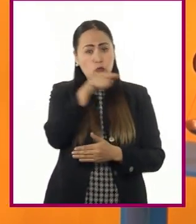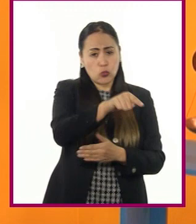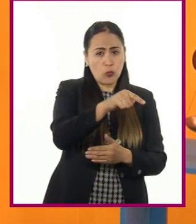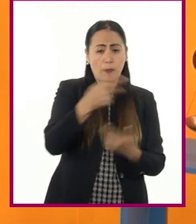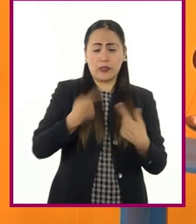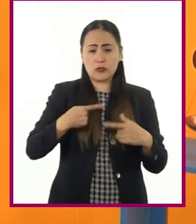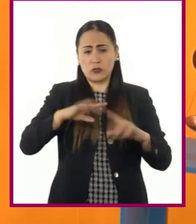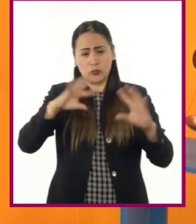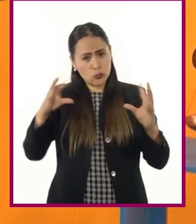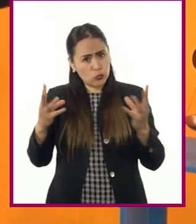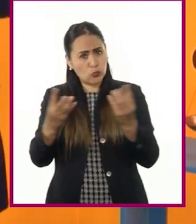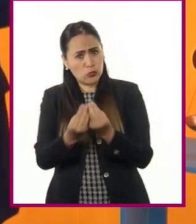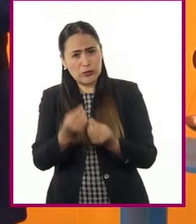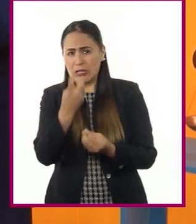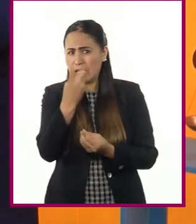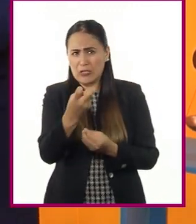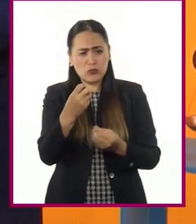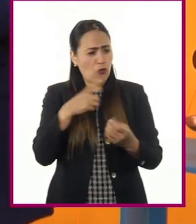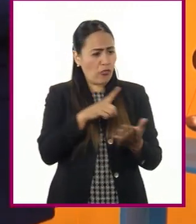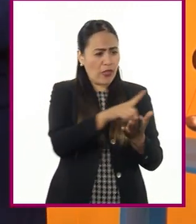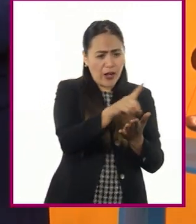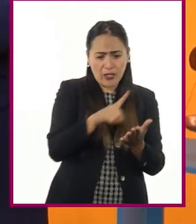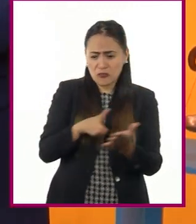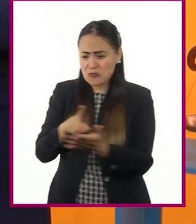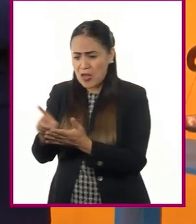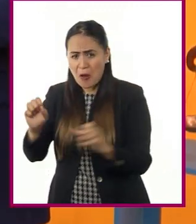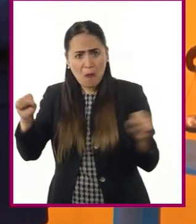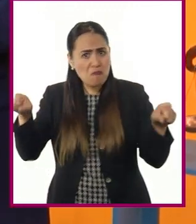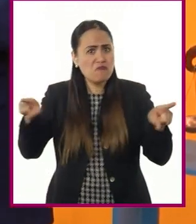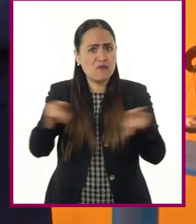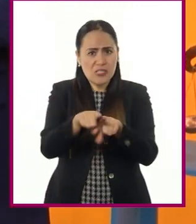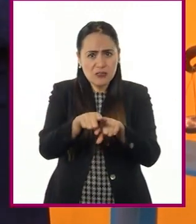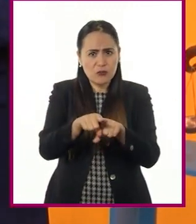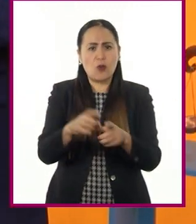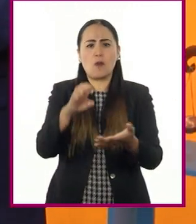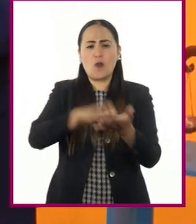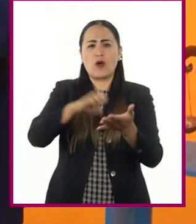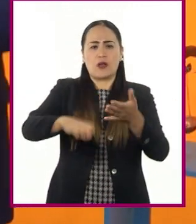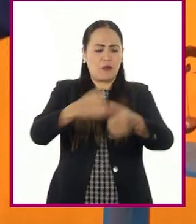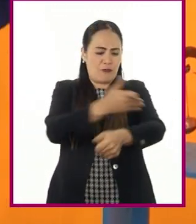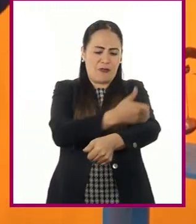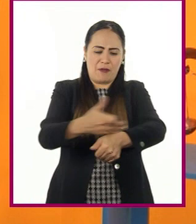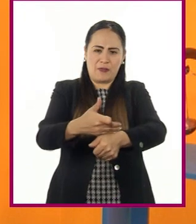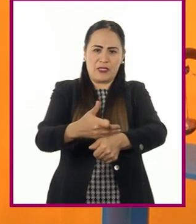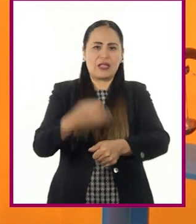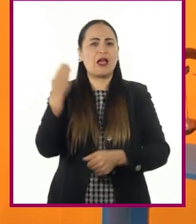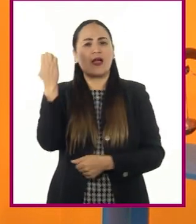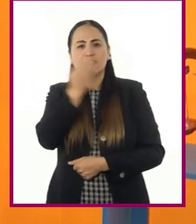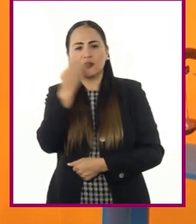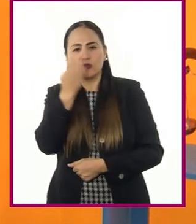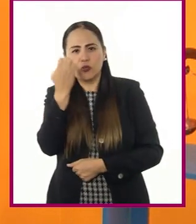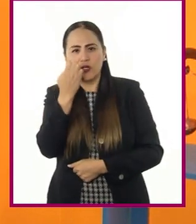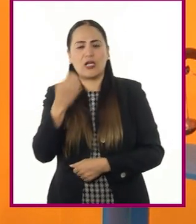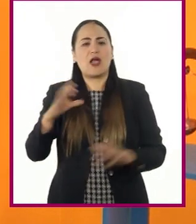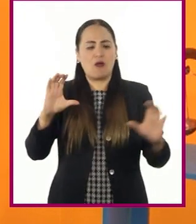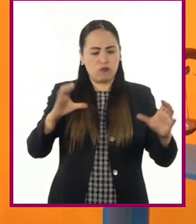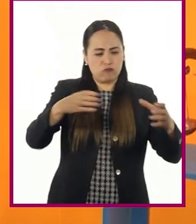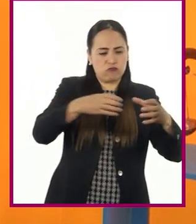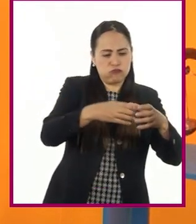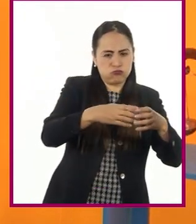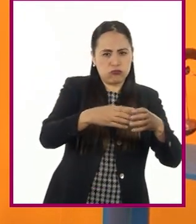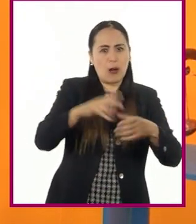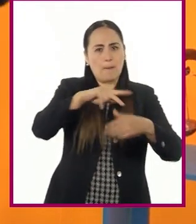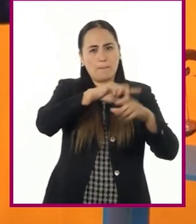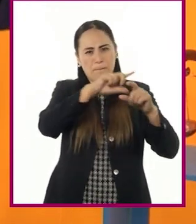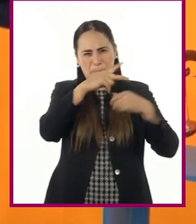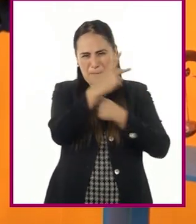personas, ejercen esos mismos derechos. Por ejemplo, en la familia, la escuela, la comunidad, en el